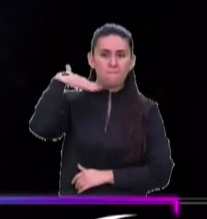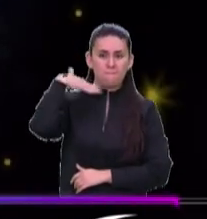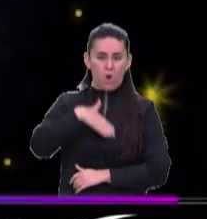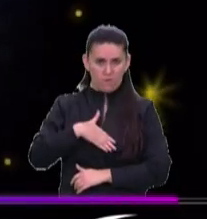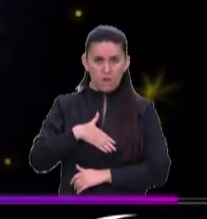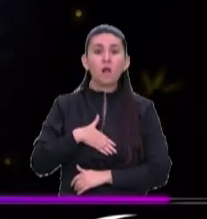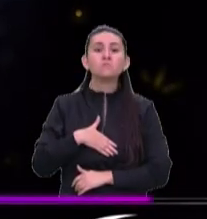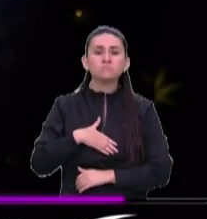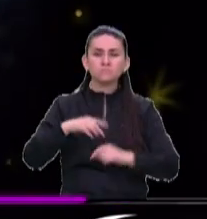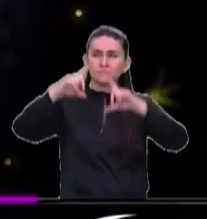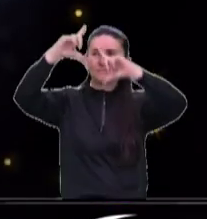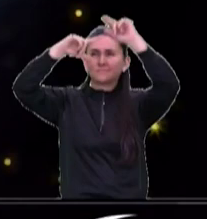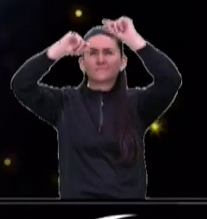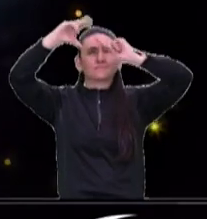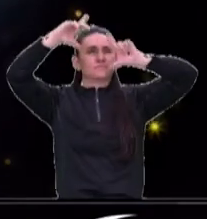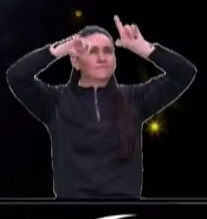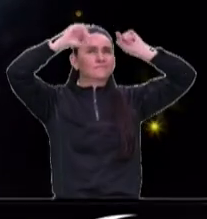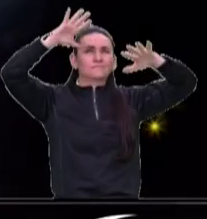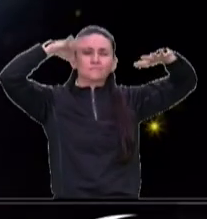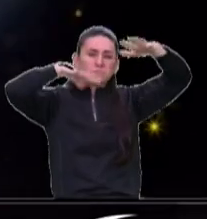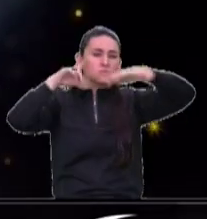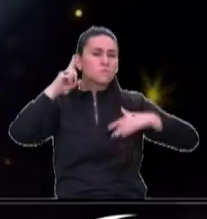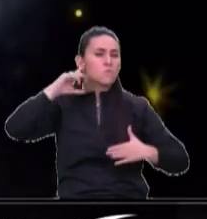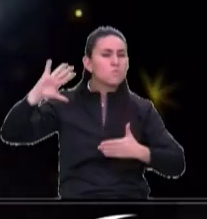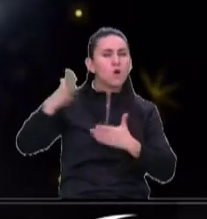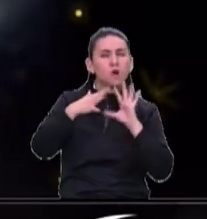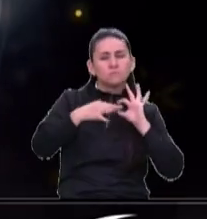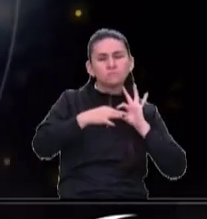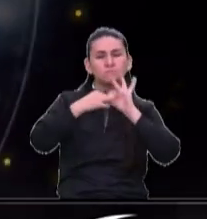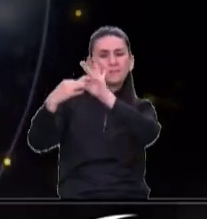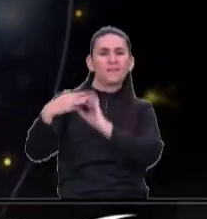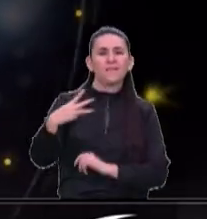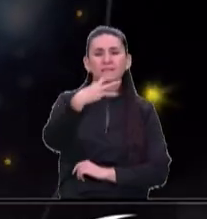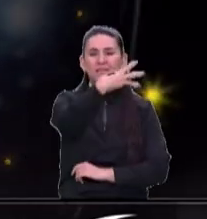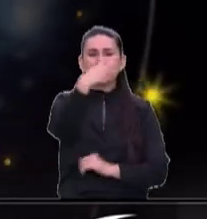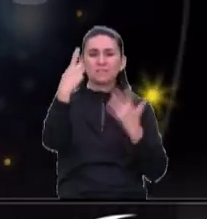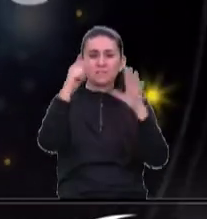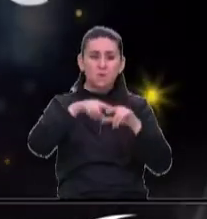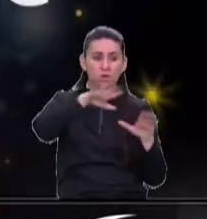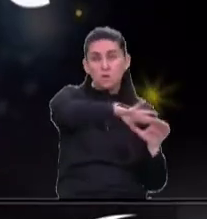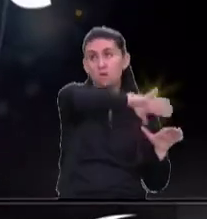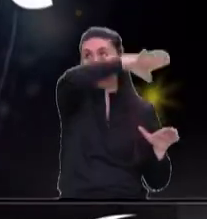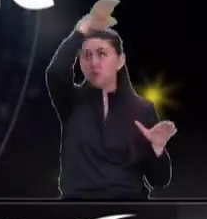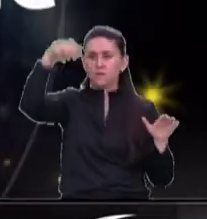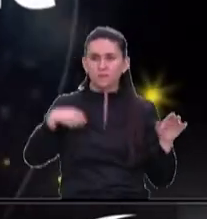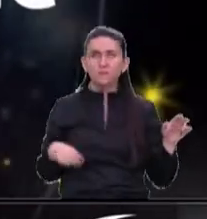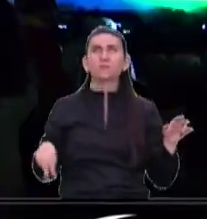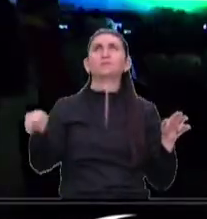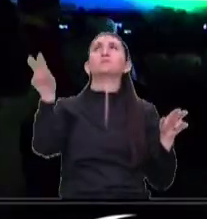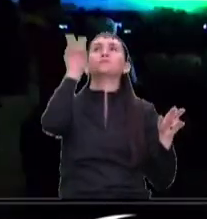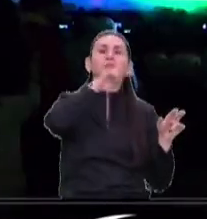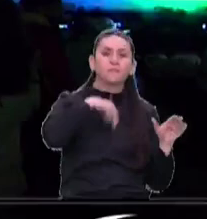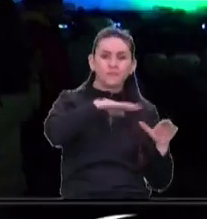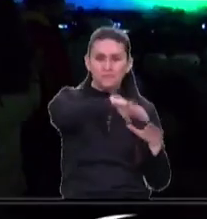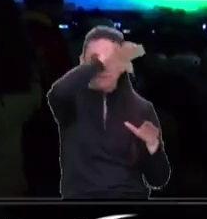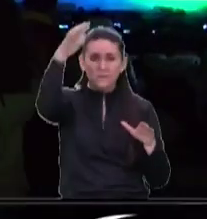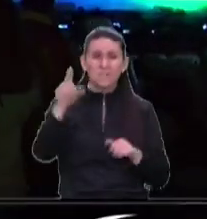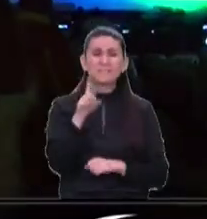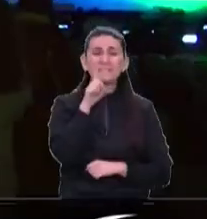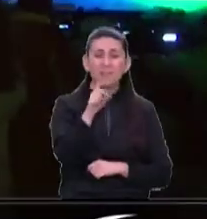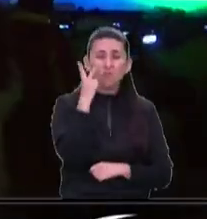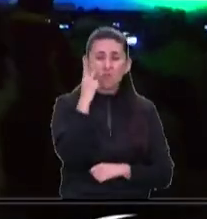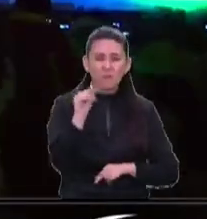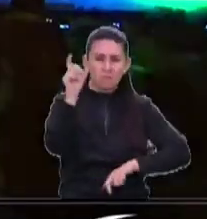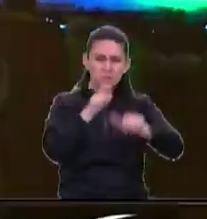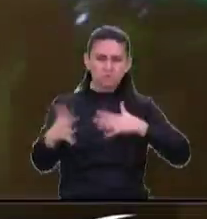de Navidad Constelaciones, una obra musical con un escenario de 360 grados y un domo de 18 metros de diámetro, 120 artistas